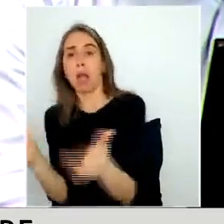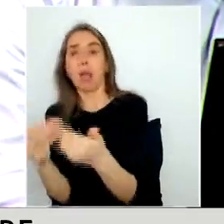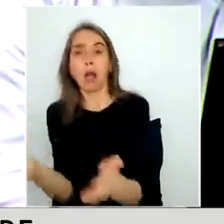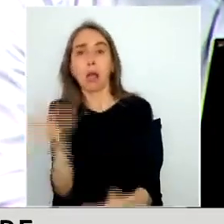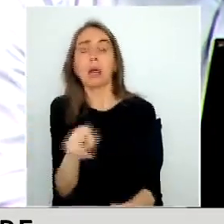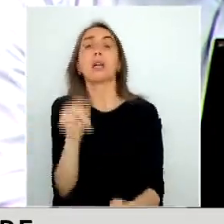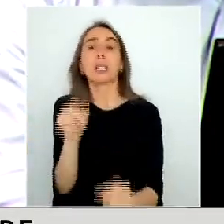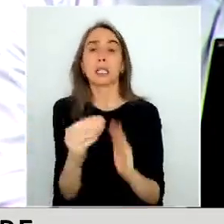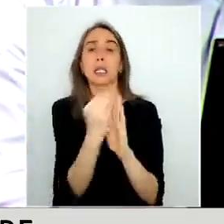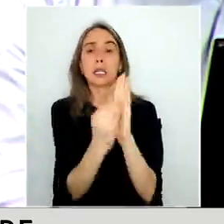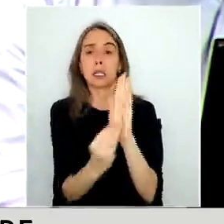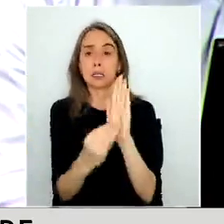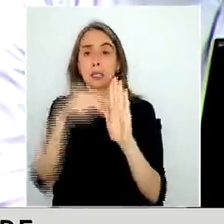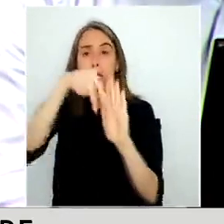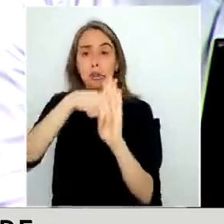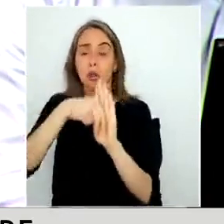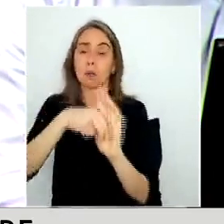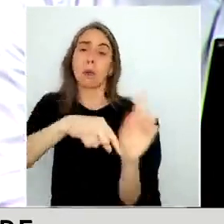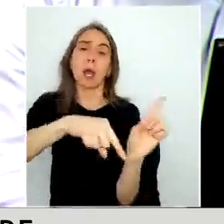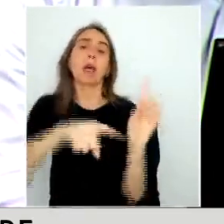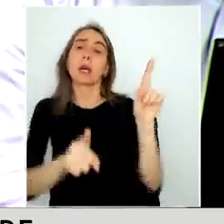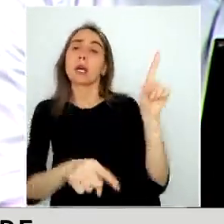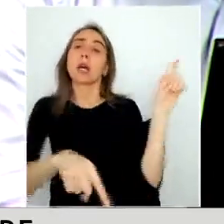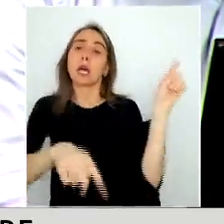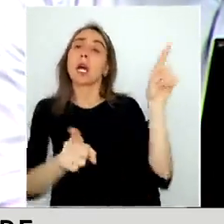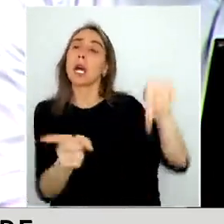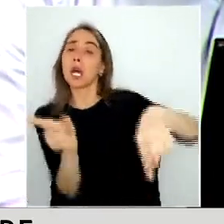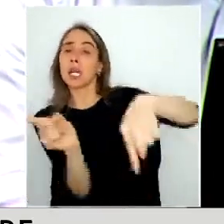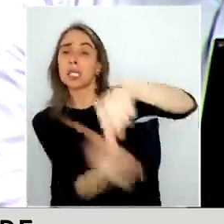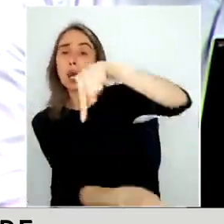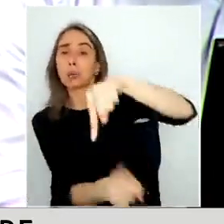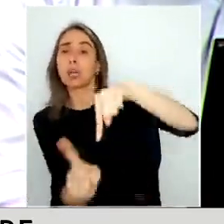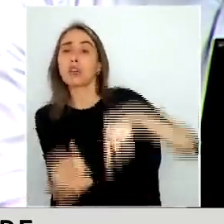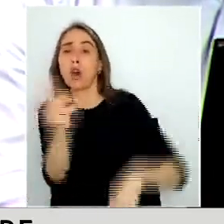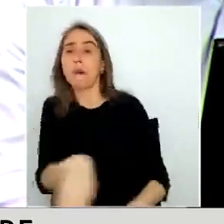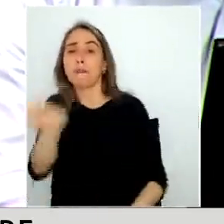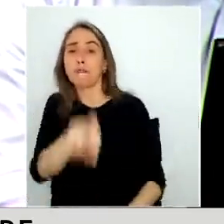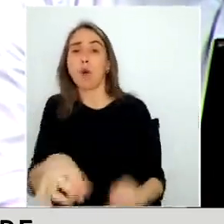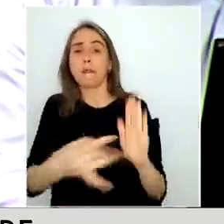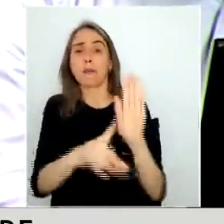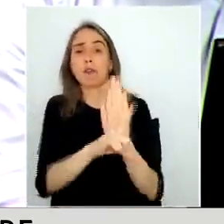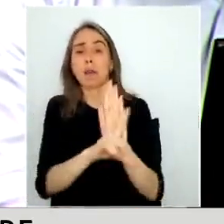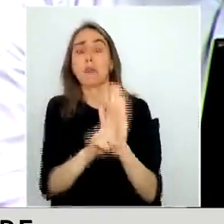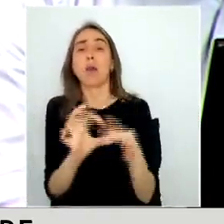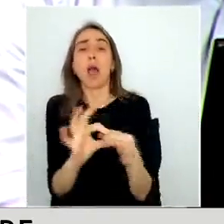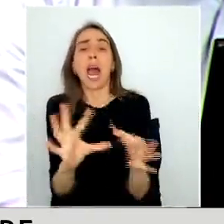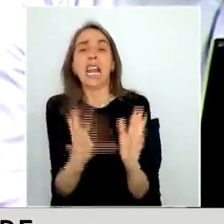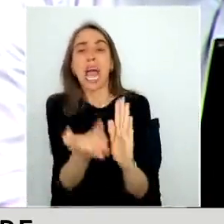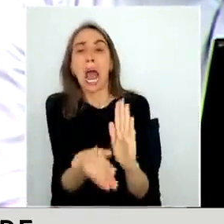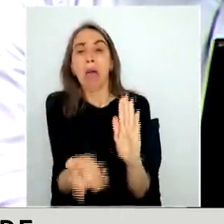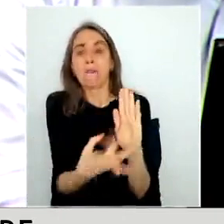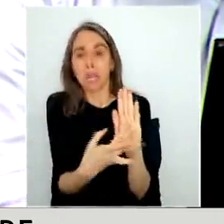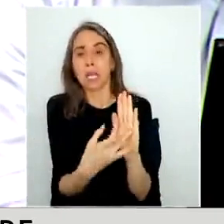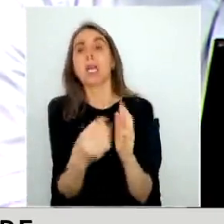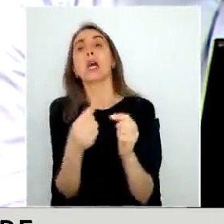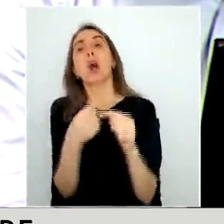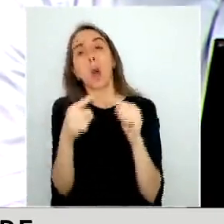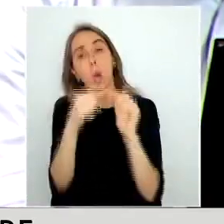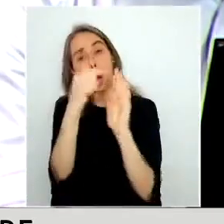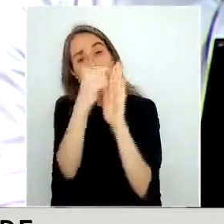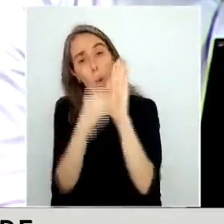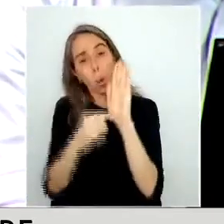supuesto neutralizar sobre todo al reincidente en toda clase de delitos grav pero también hace un conjunto de modificaciones que son muy